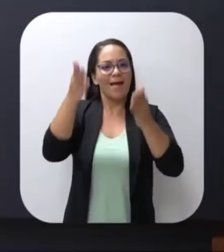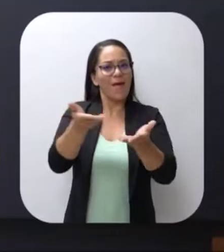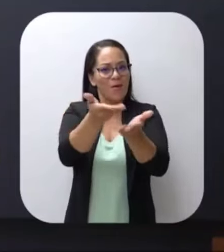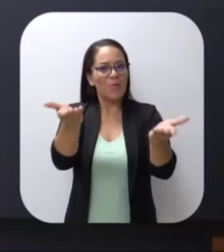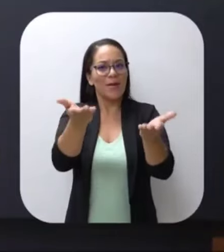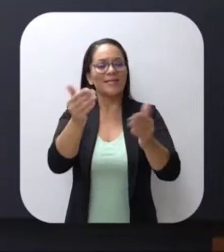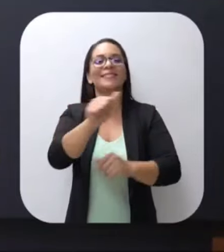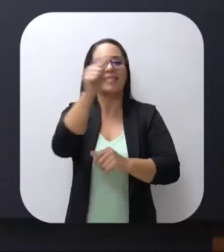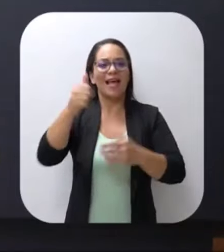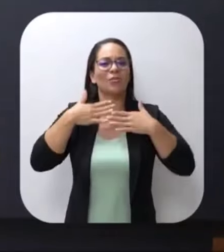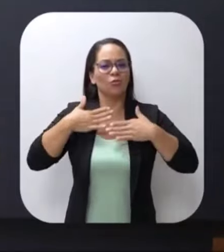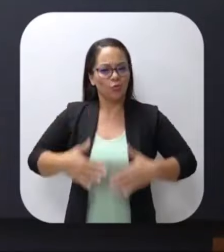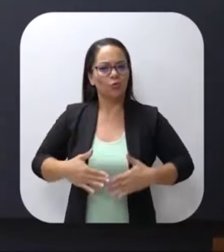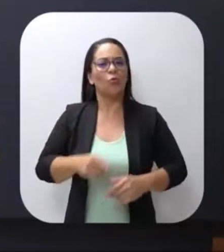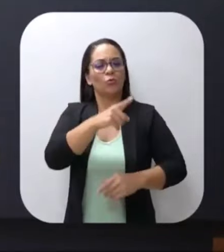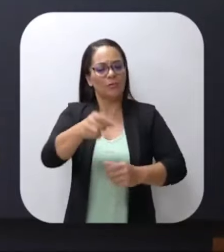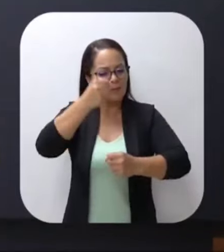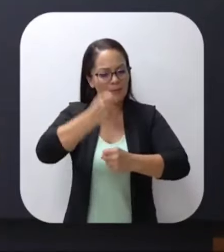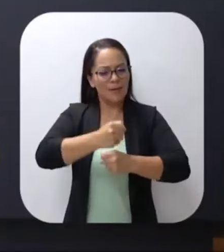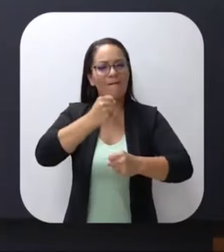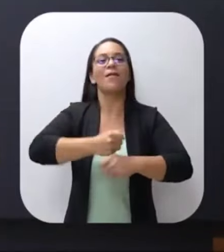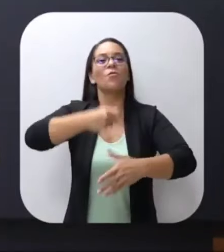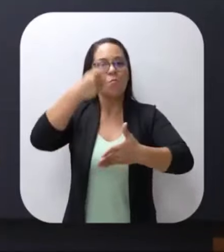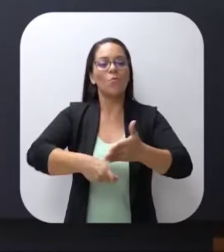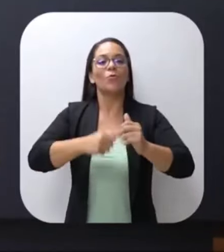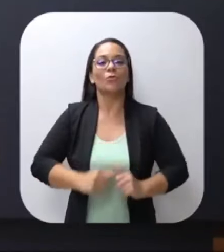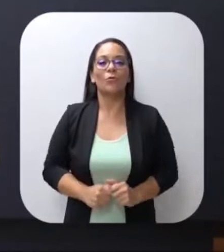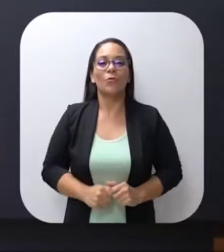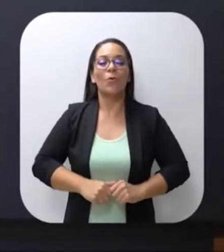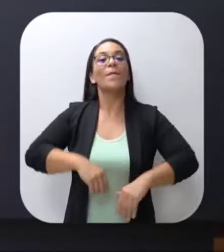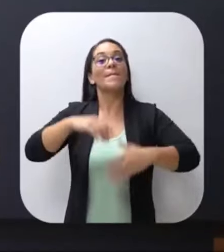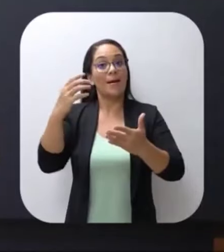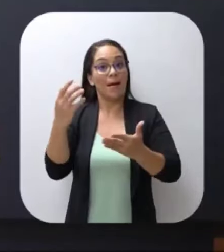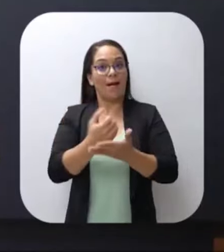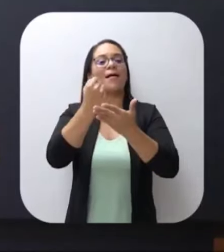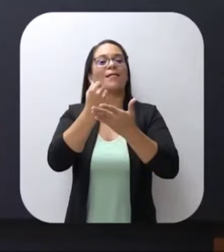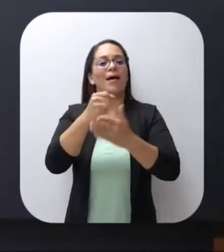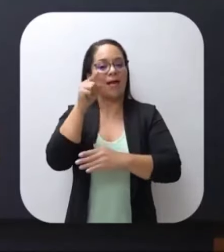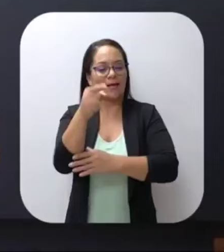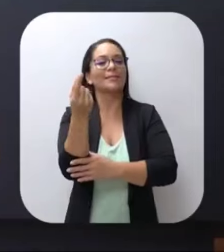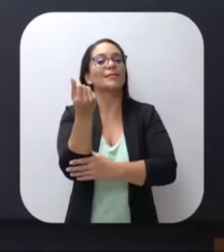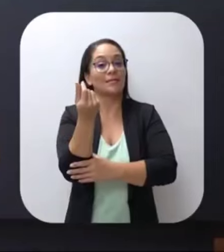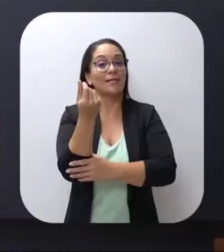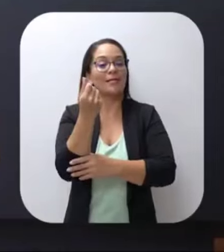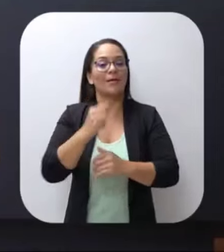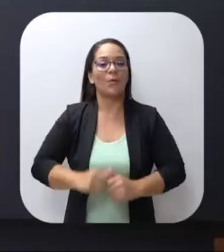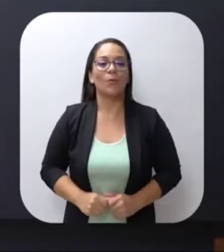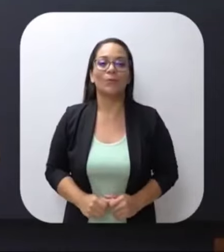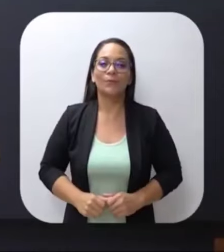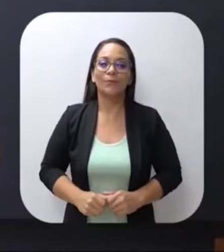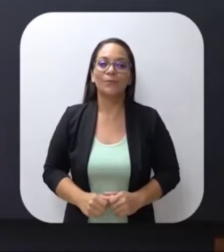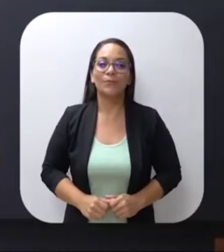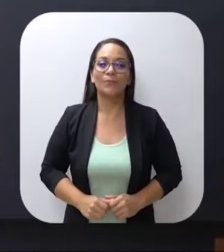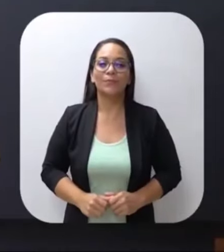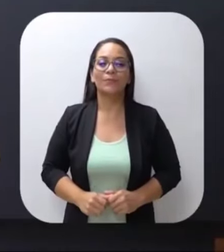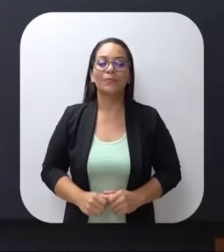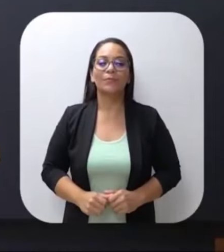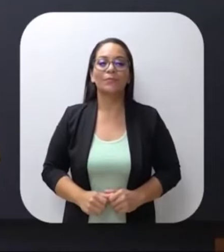héroes de azul que trabajaron muy duro para ganarse ese incentivo.